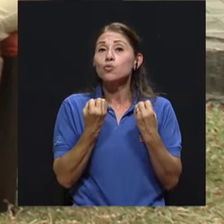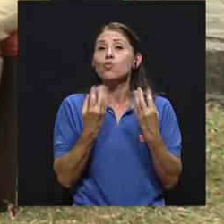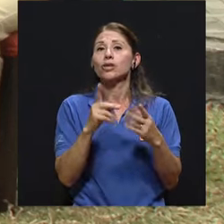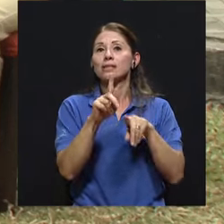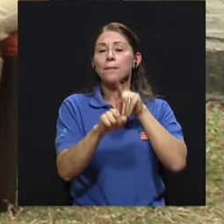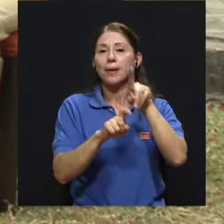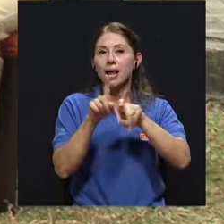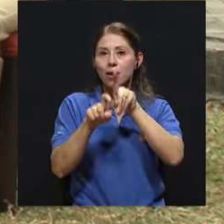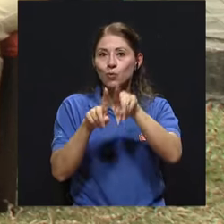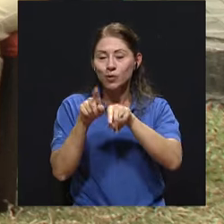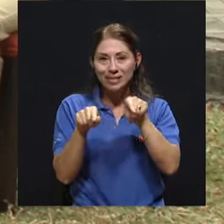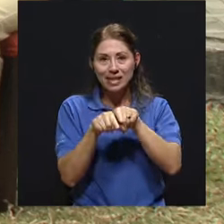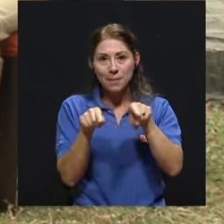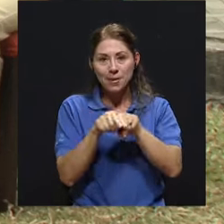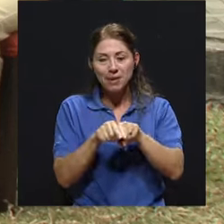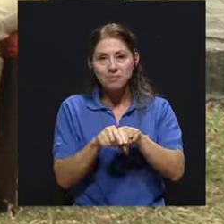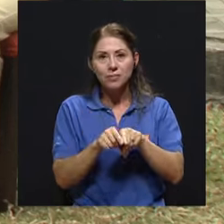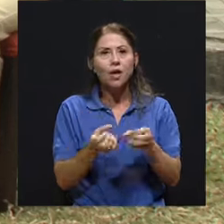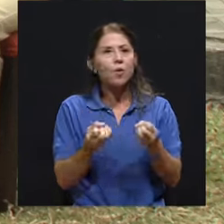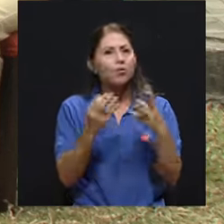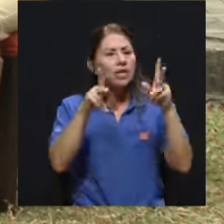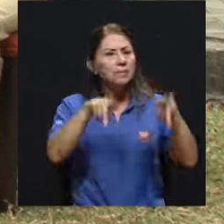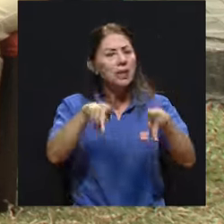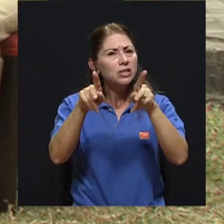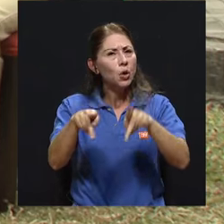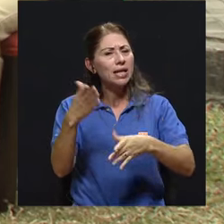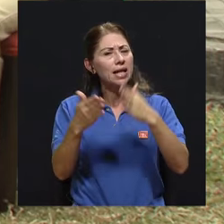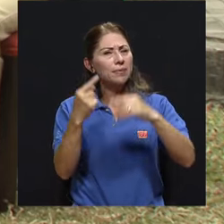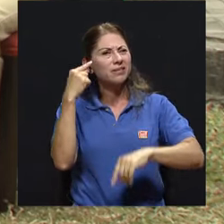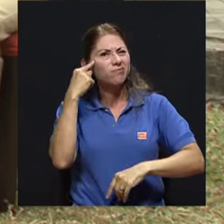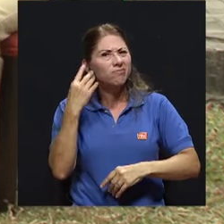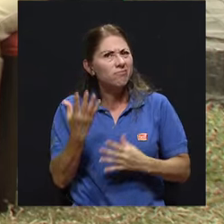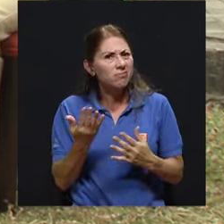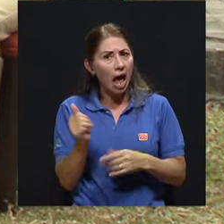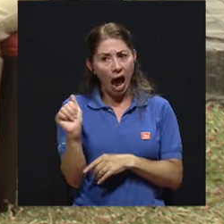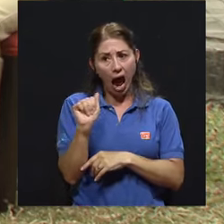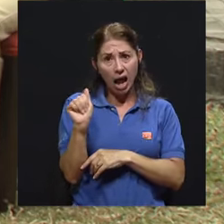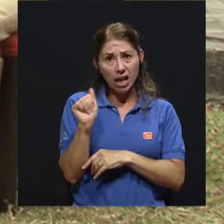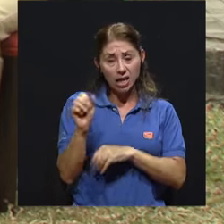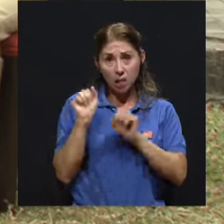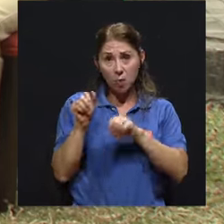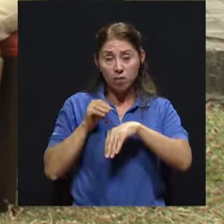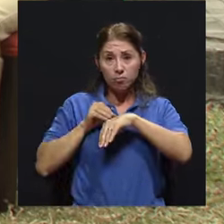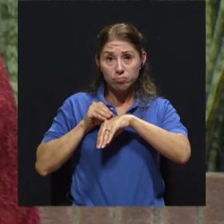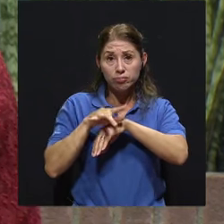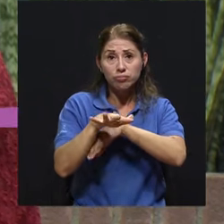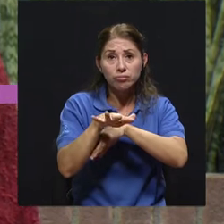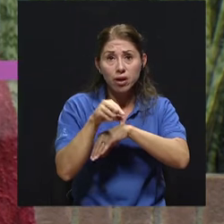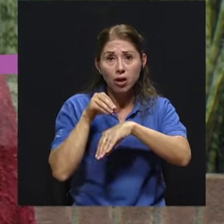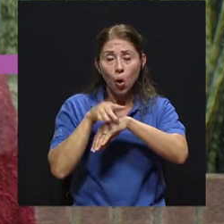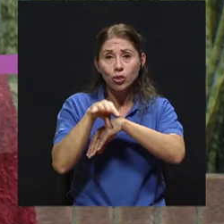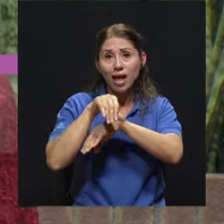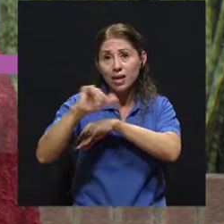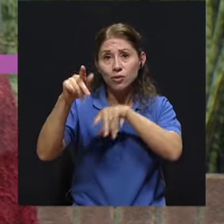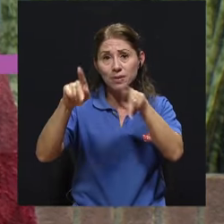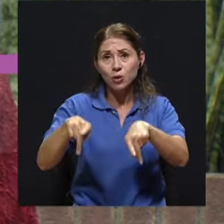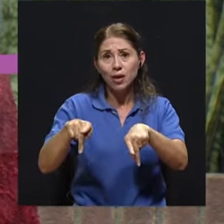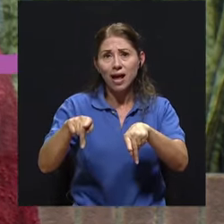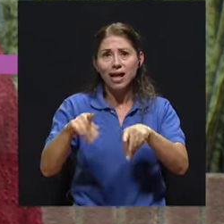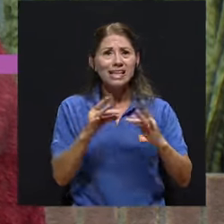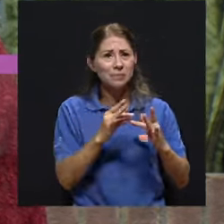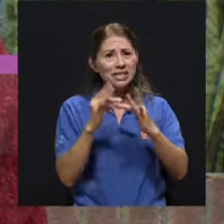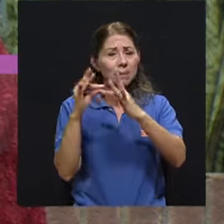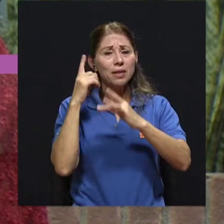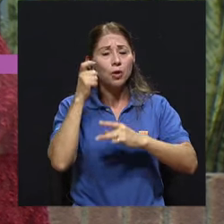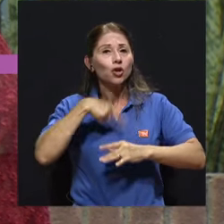muchas consultas pendientes, doctor, y entre ellas también muchas personas se preguntarán, ¿las alergias se pueden contagiar? Especialmente porque se nota mucho en